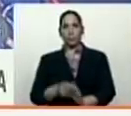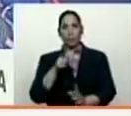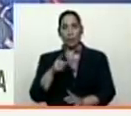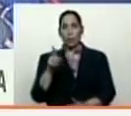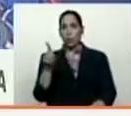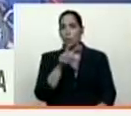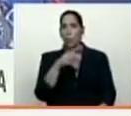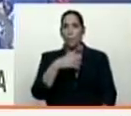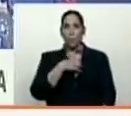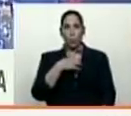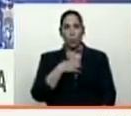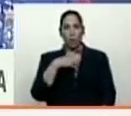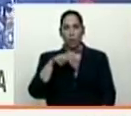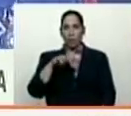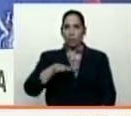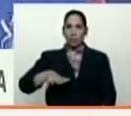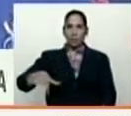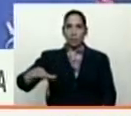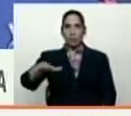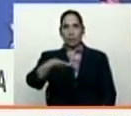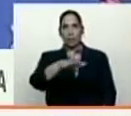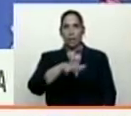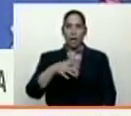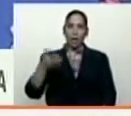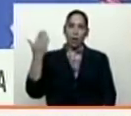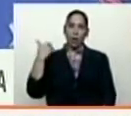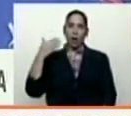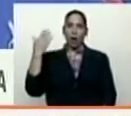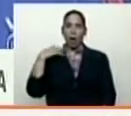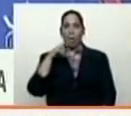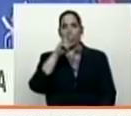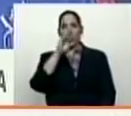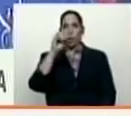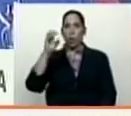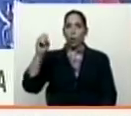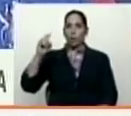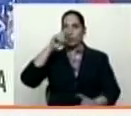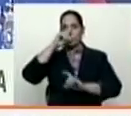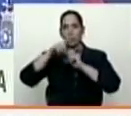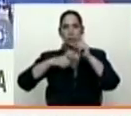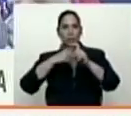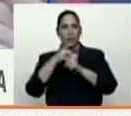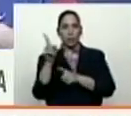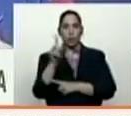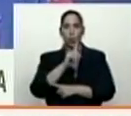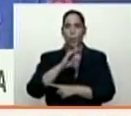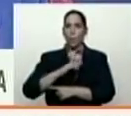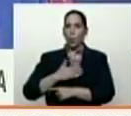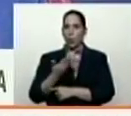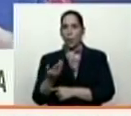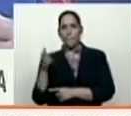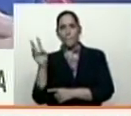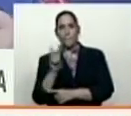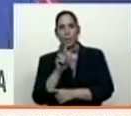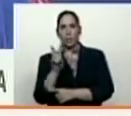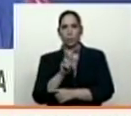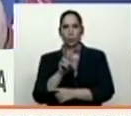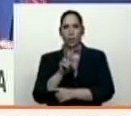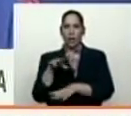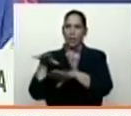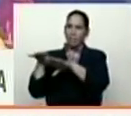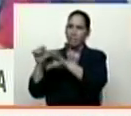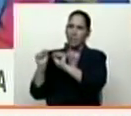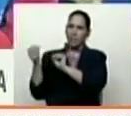pudieron aquí en los llanos hace 200 años, no podrán en Venezuela hoy día el imperio